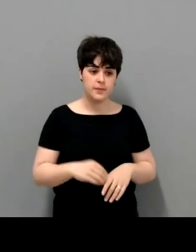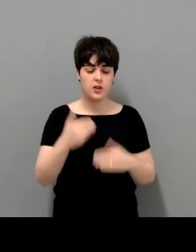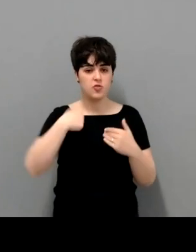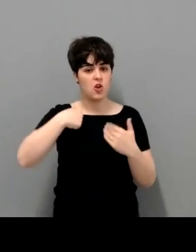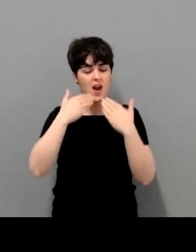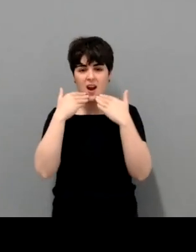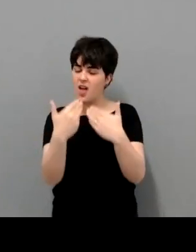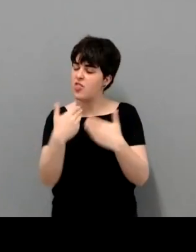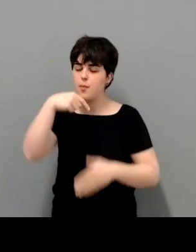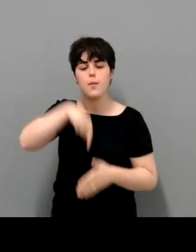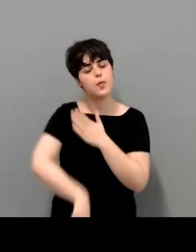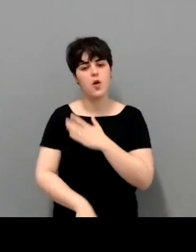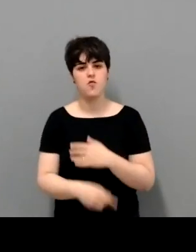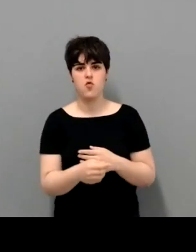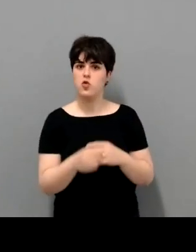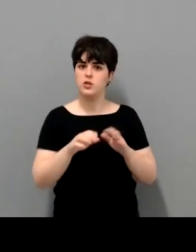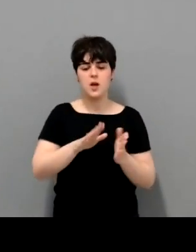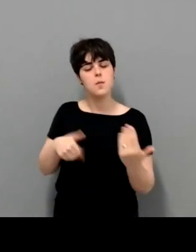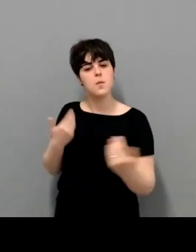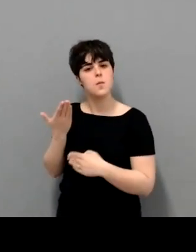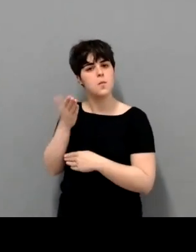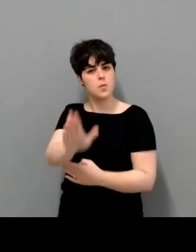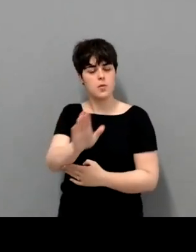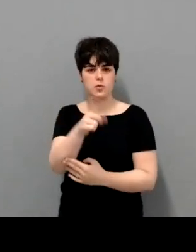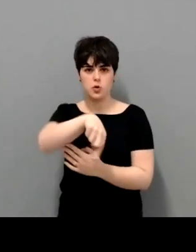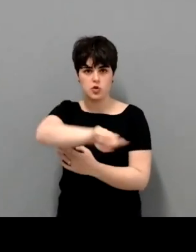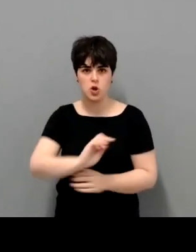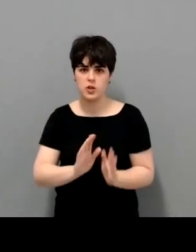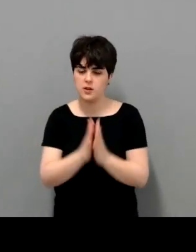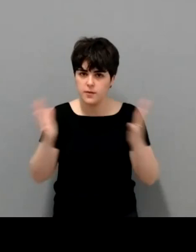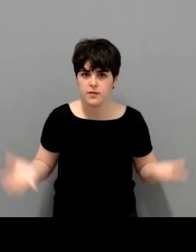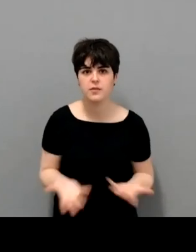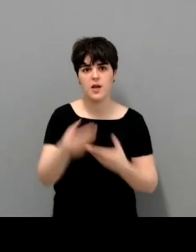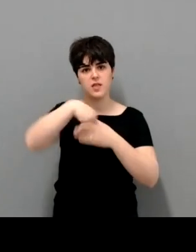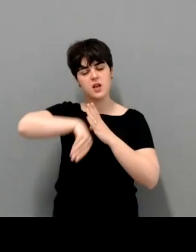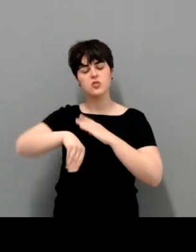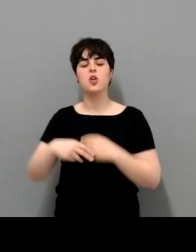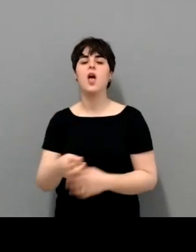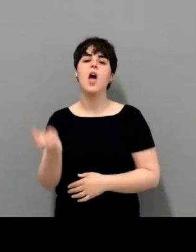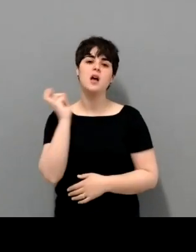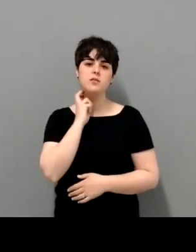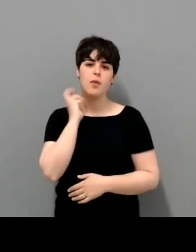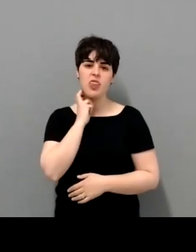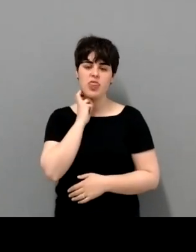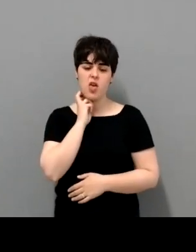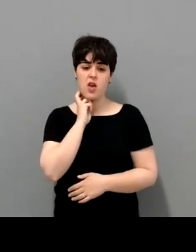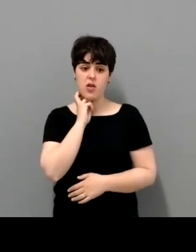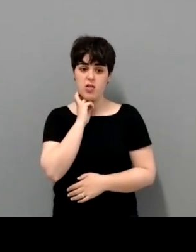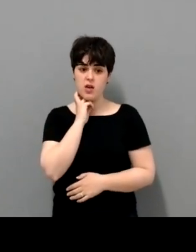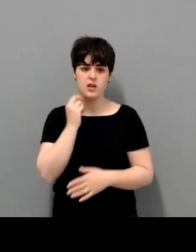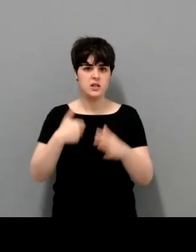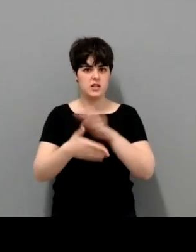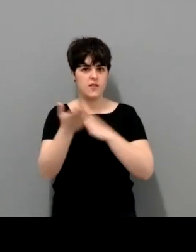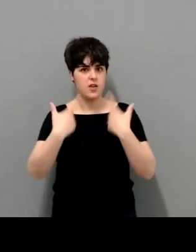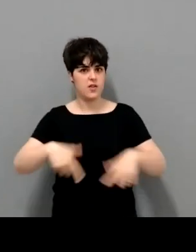Agradezco de corazón estas iniciativas que estáis impulsando desde ASPACE, que ponen